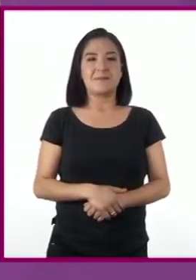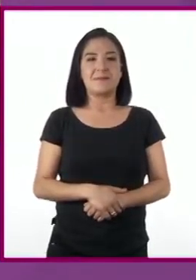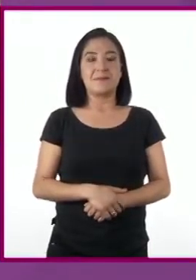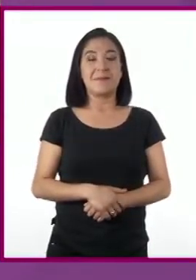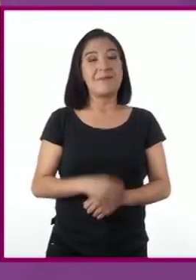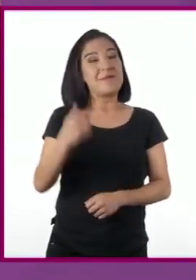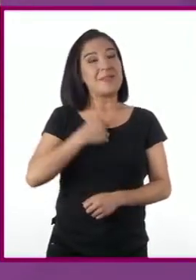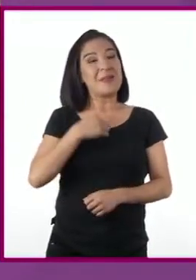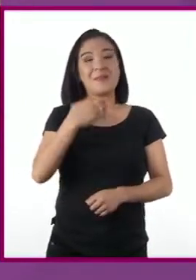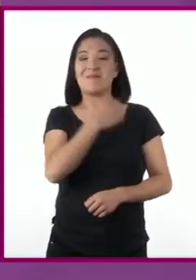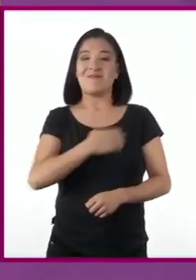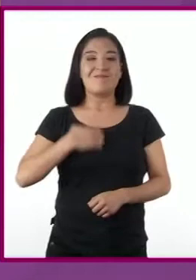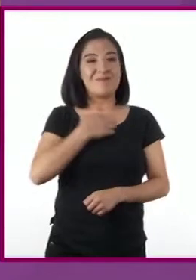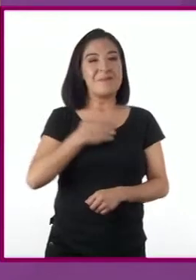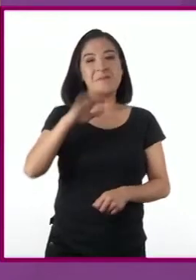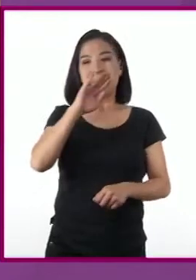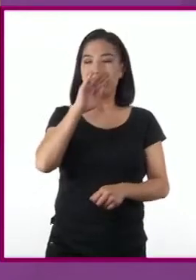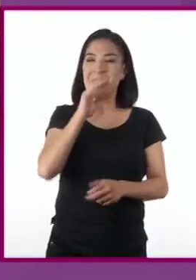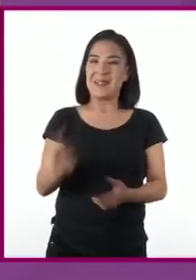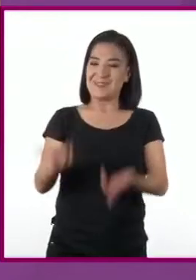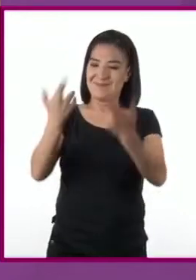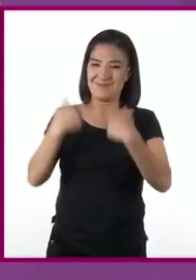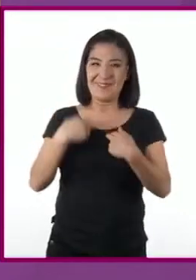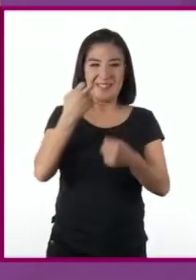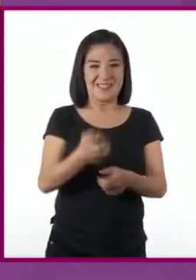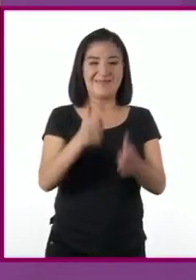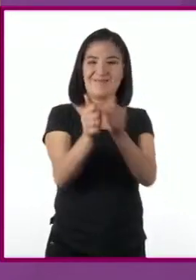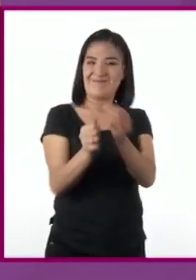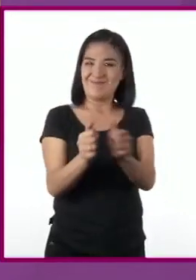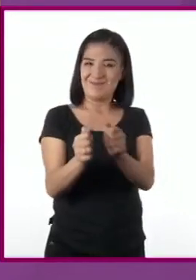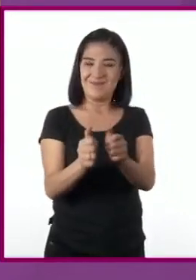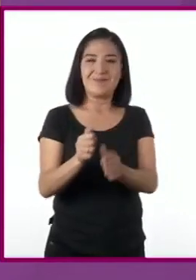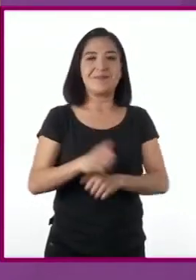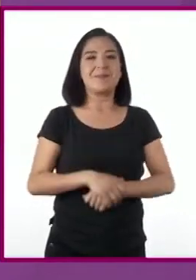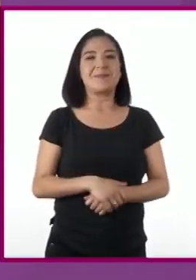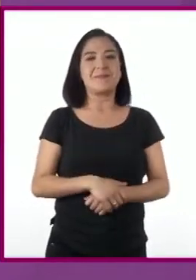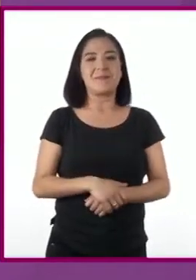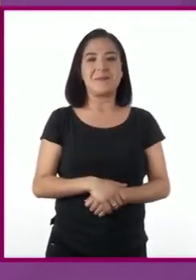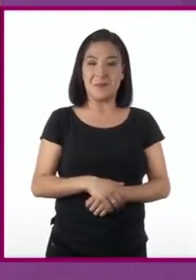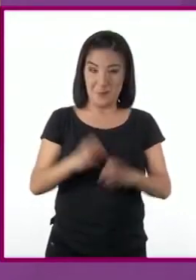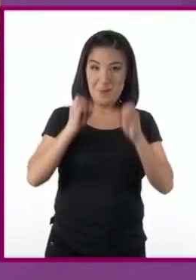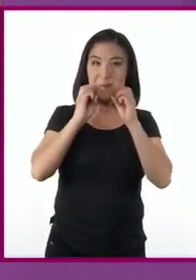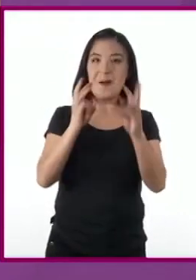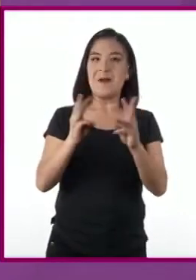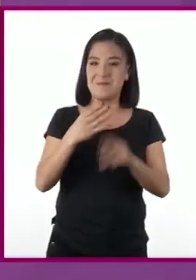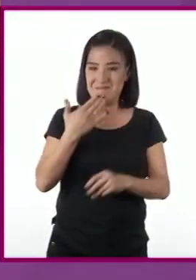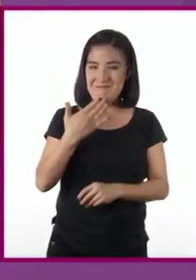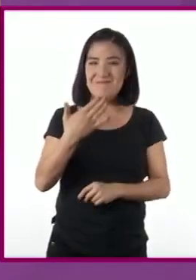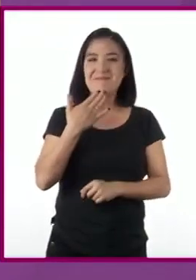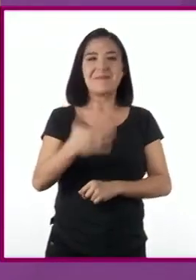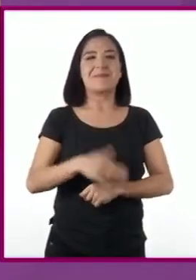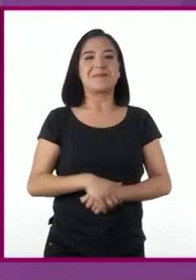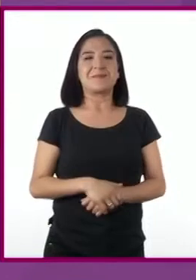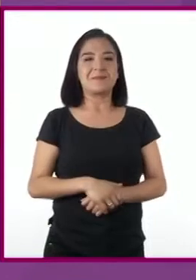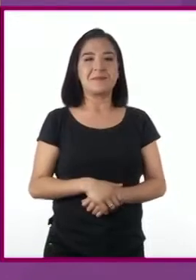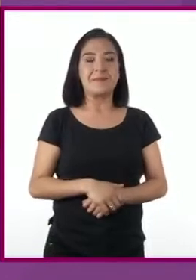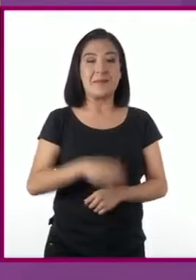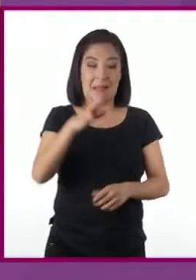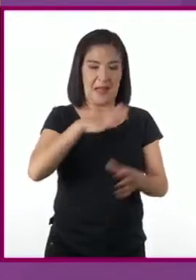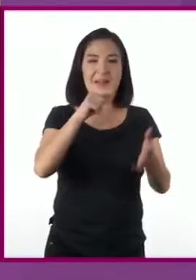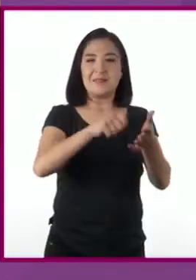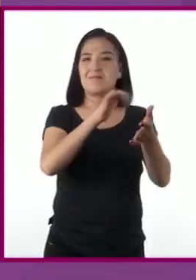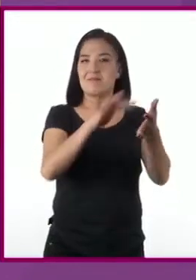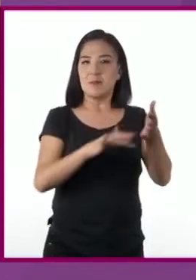Estoy muy contenta porque mi mamá me regaló esta consola de videojuegos. ¡Wow! ¡Qué bien! Aquí está el